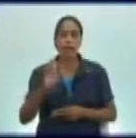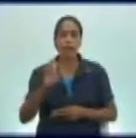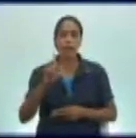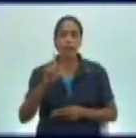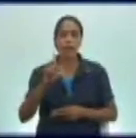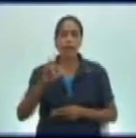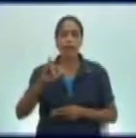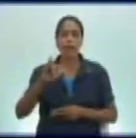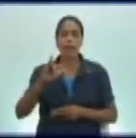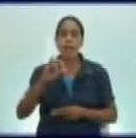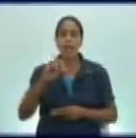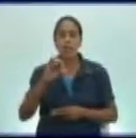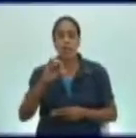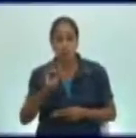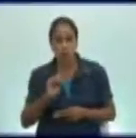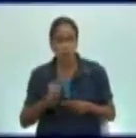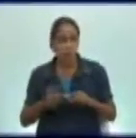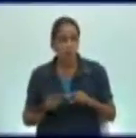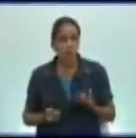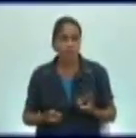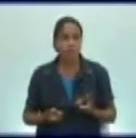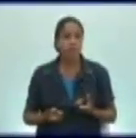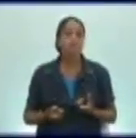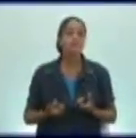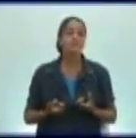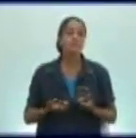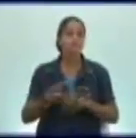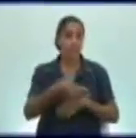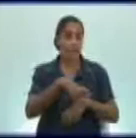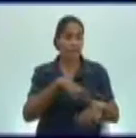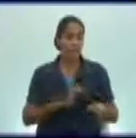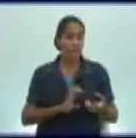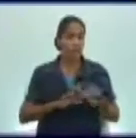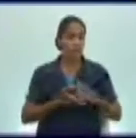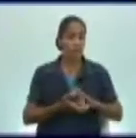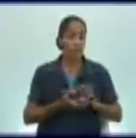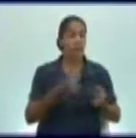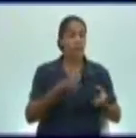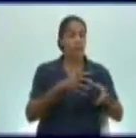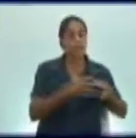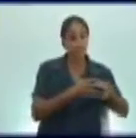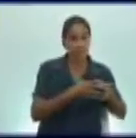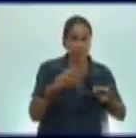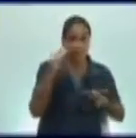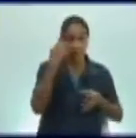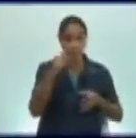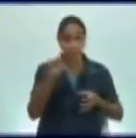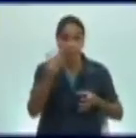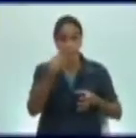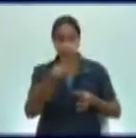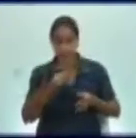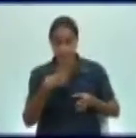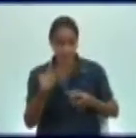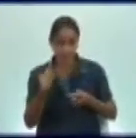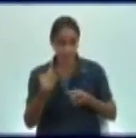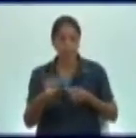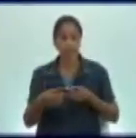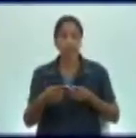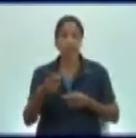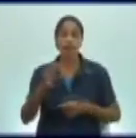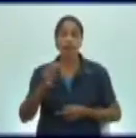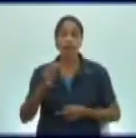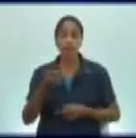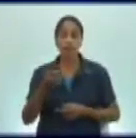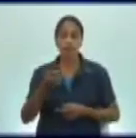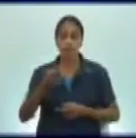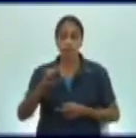¿Qué especies forman parte de este grupo? ¿Y qué características tienen en común los anélidos? Les